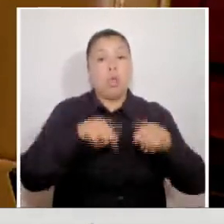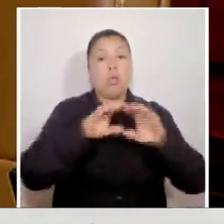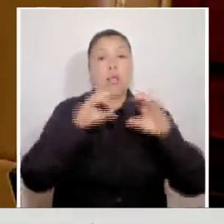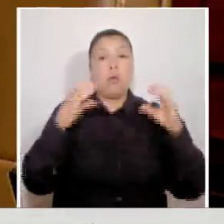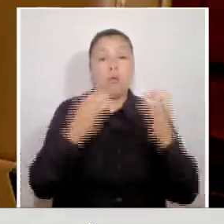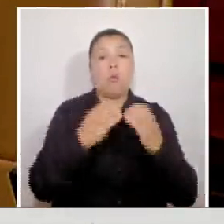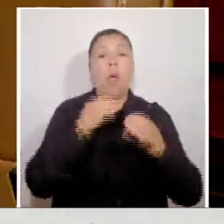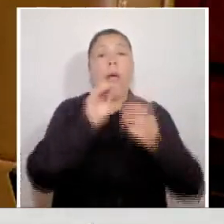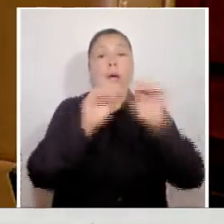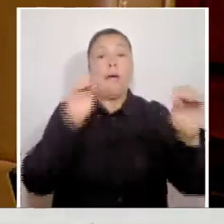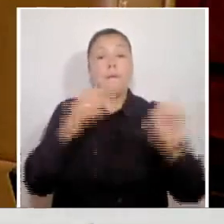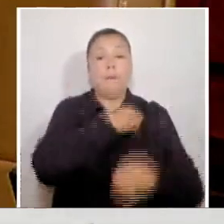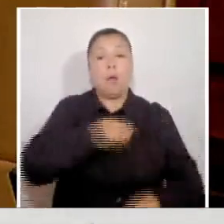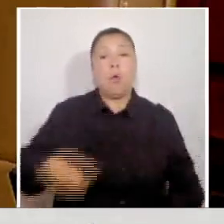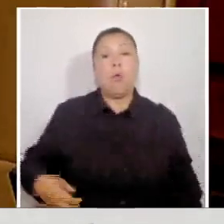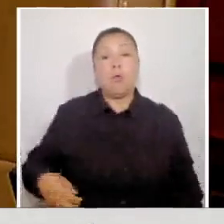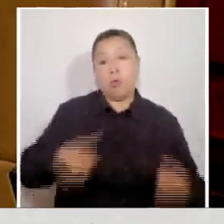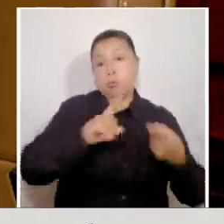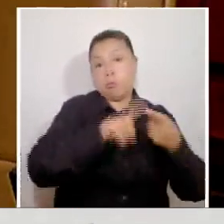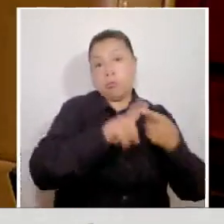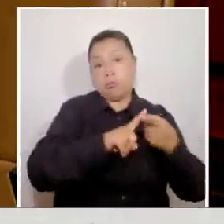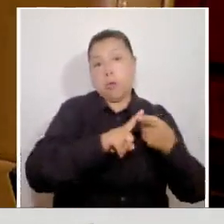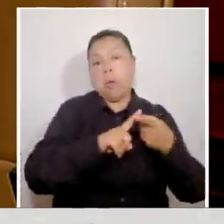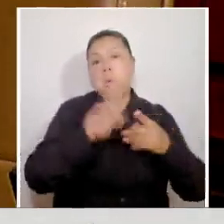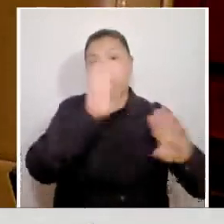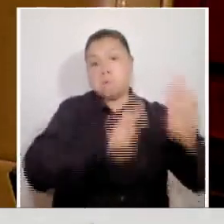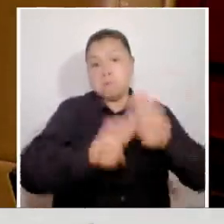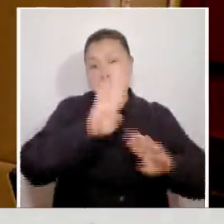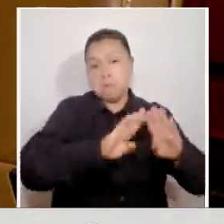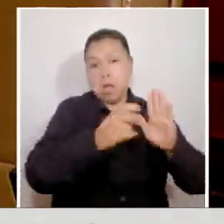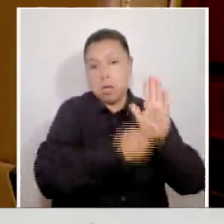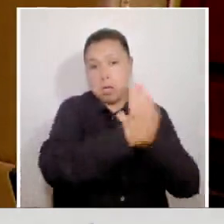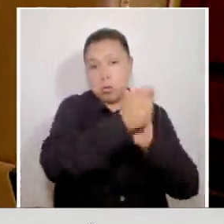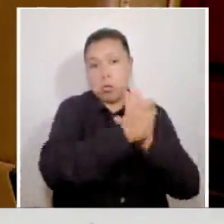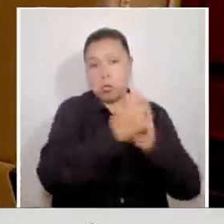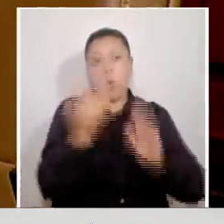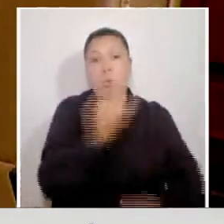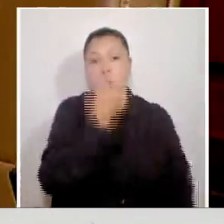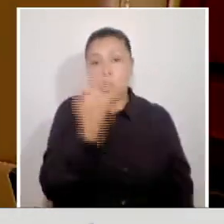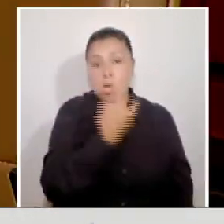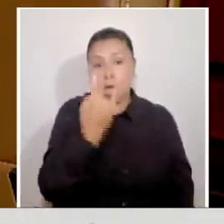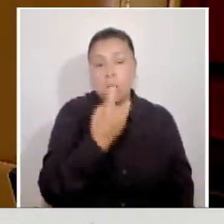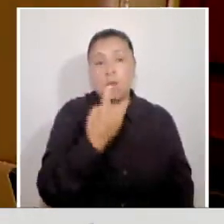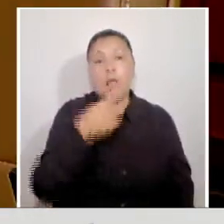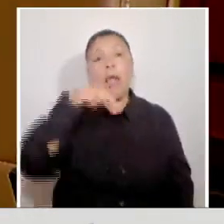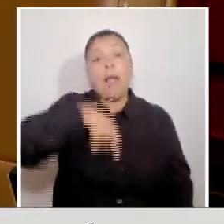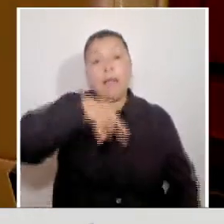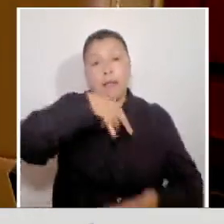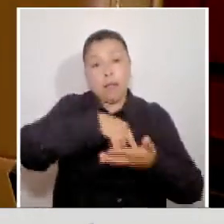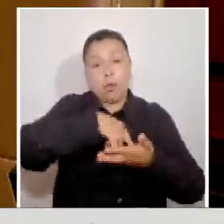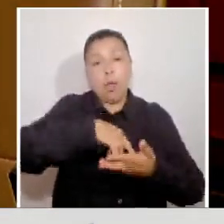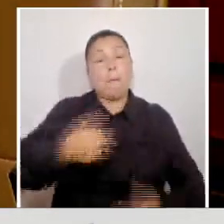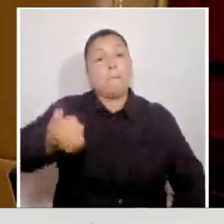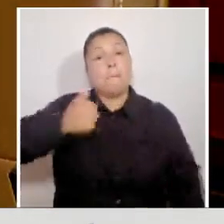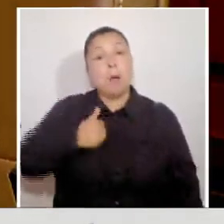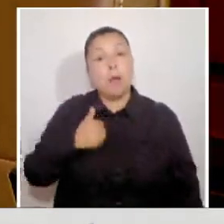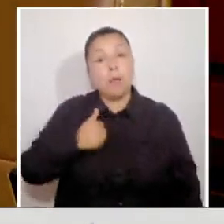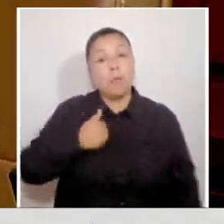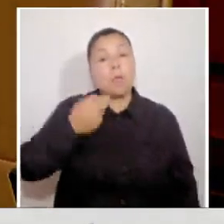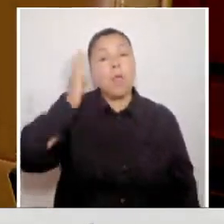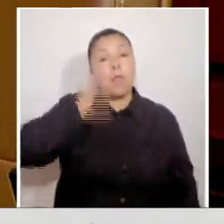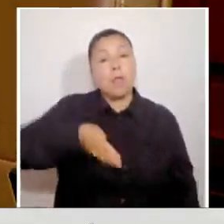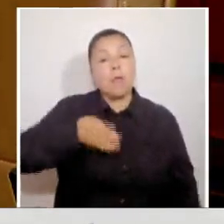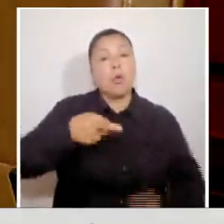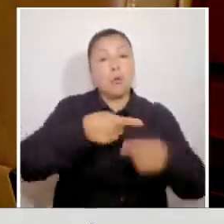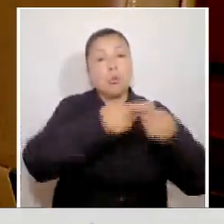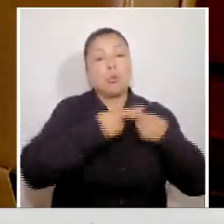llamado al gobierno por un lado para que se les proteja y reconozca de manera urgente y a este congreso para que cumplamos nuestro deber como sociedad y como